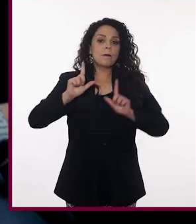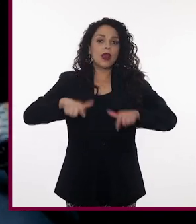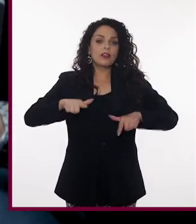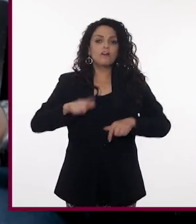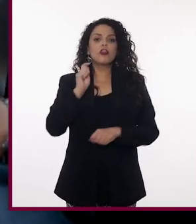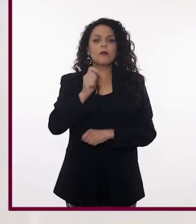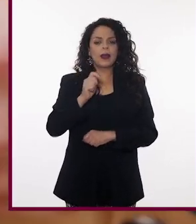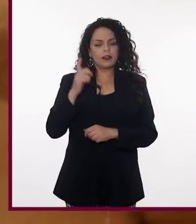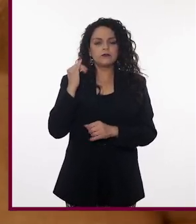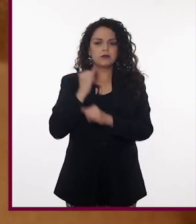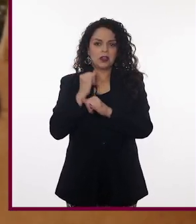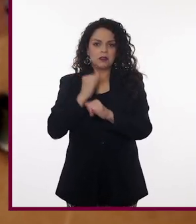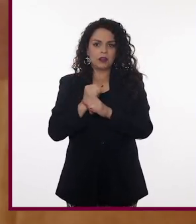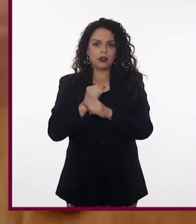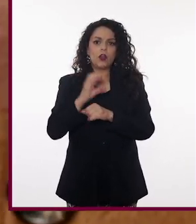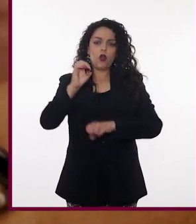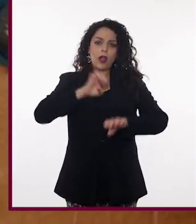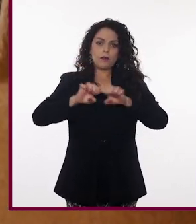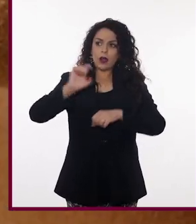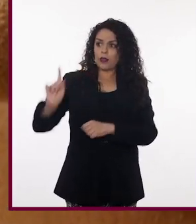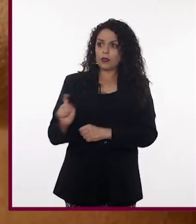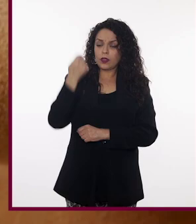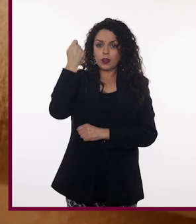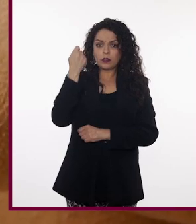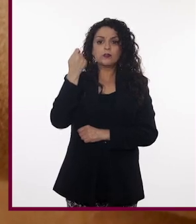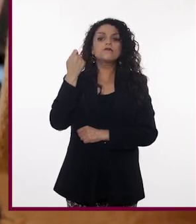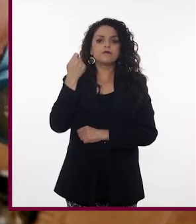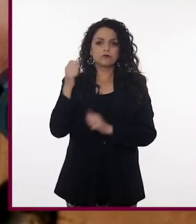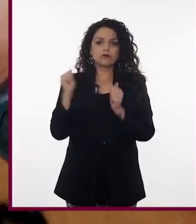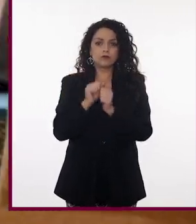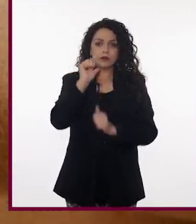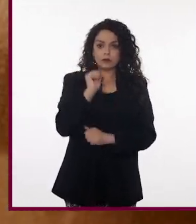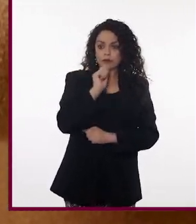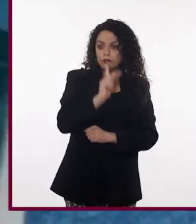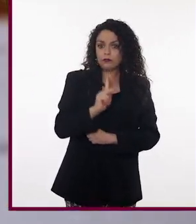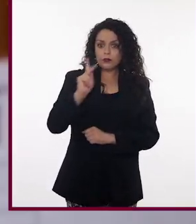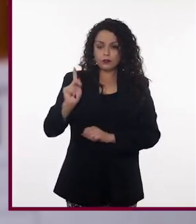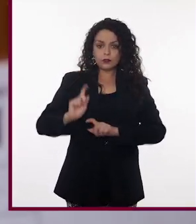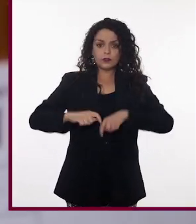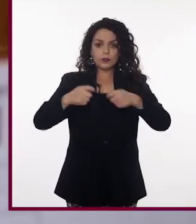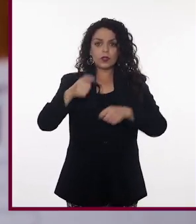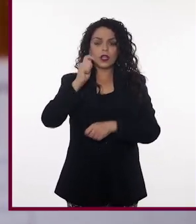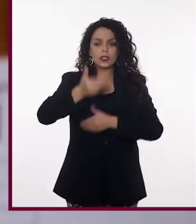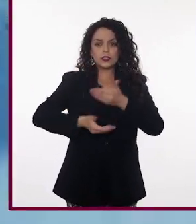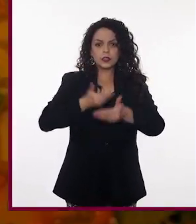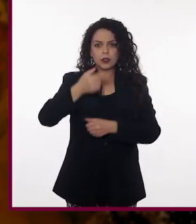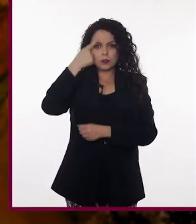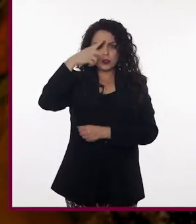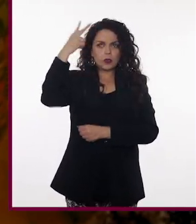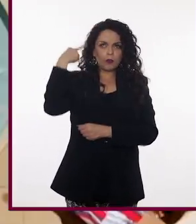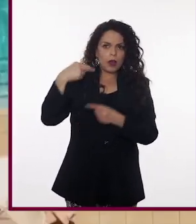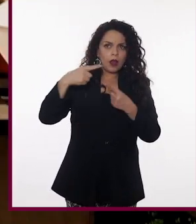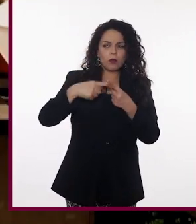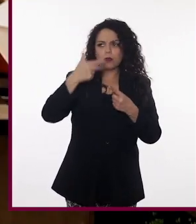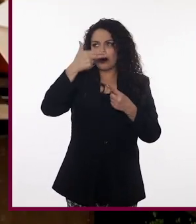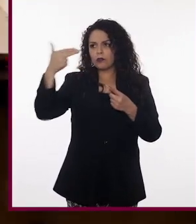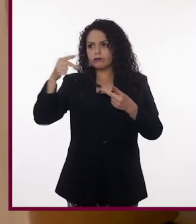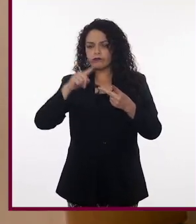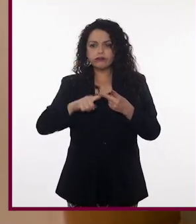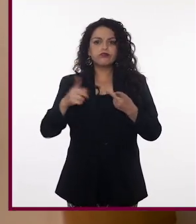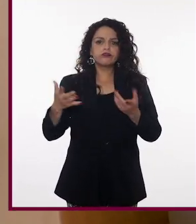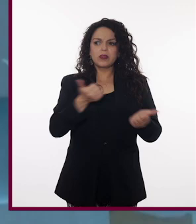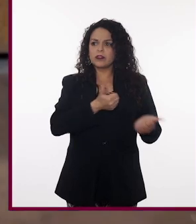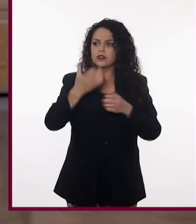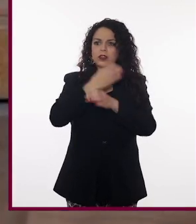digital. Empresas de tecnología que ofrecen a través de aplicaciones, servicios de reparto, viajes, hospedaje,